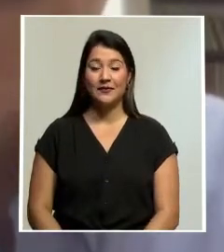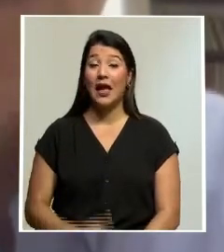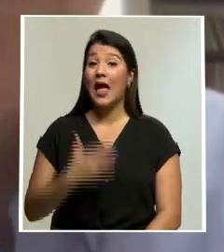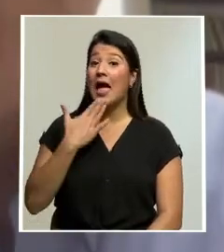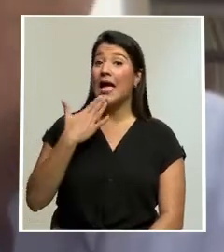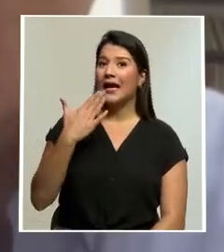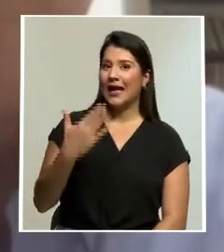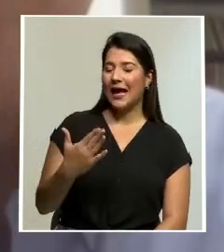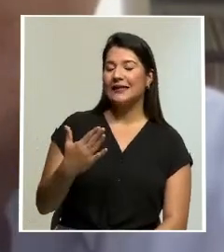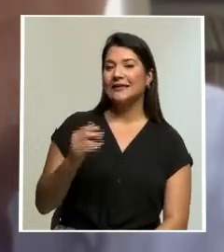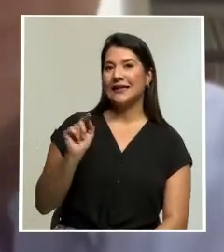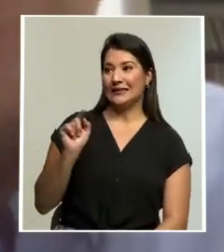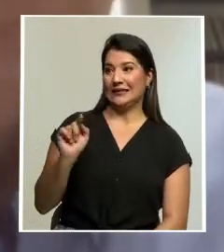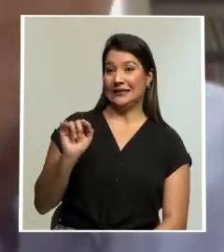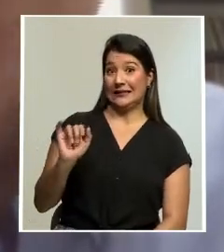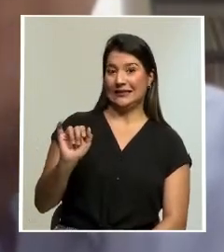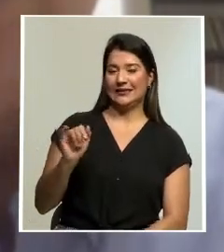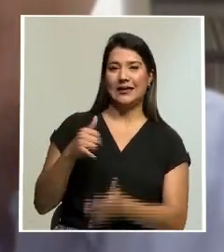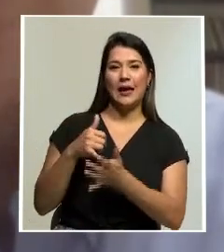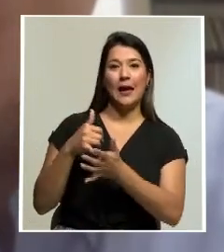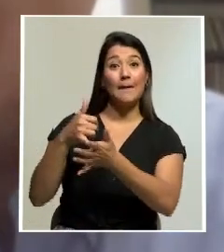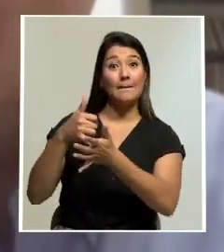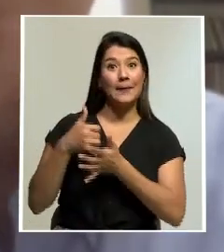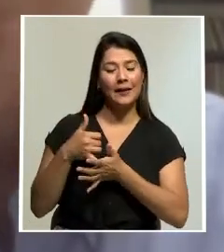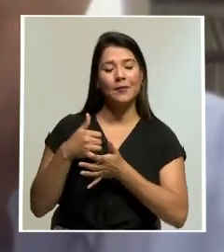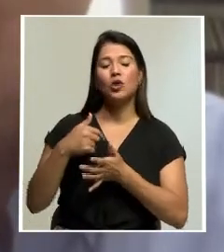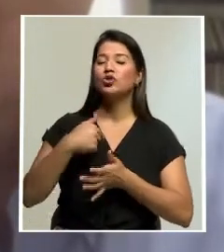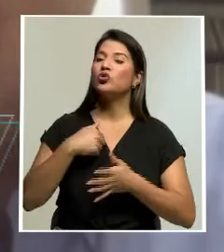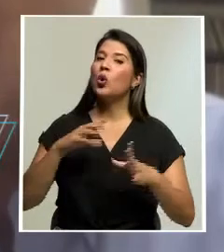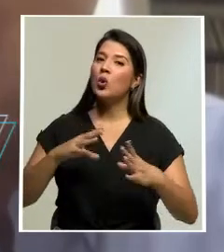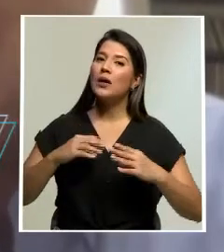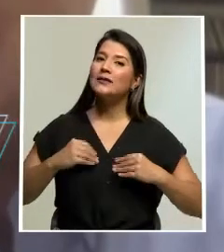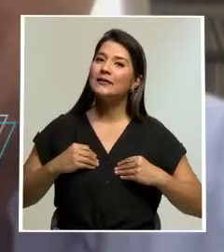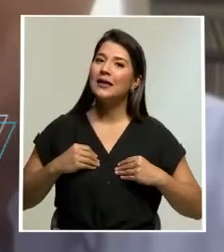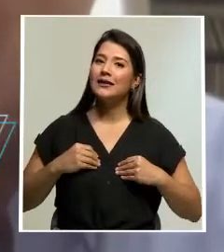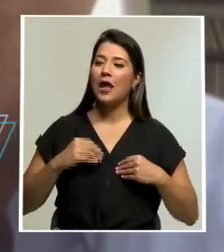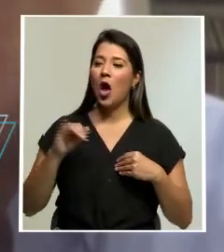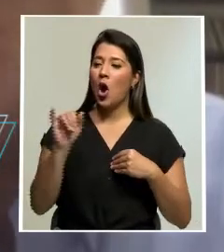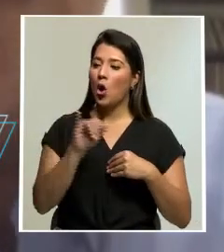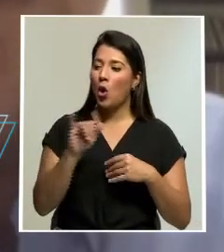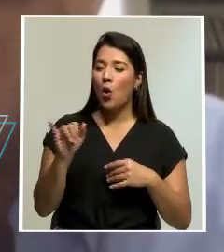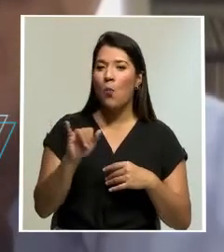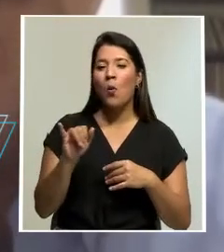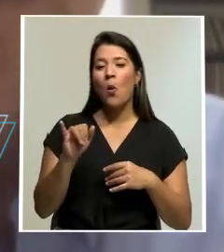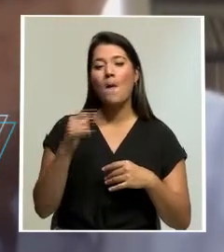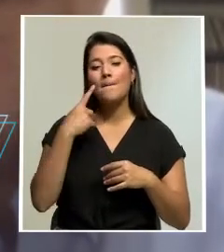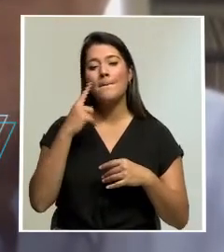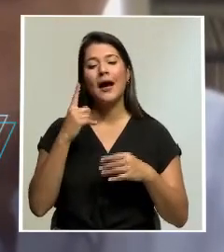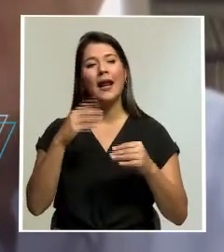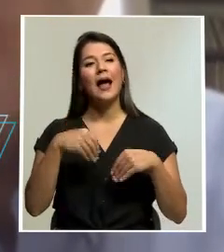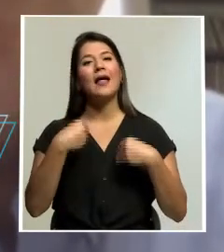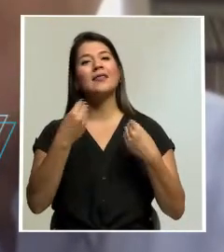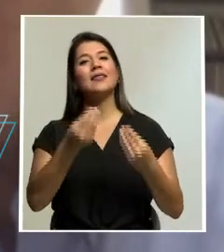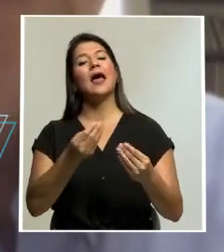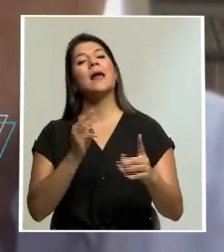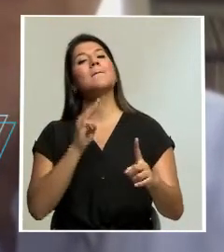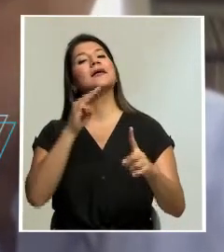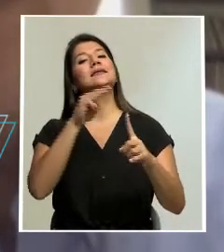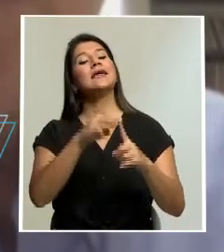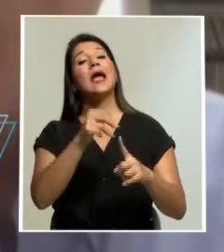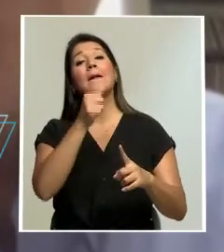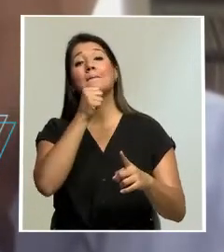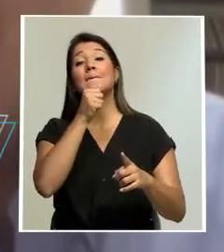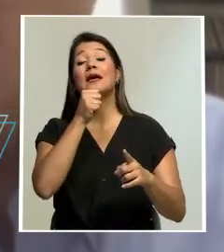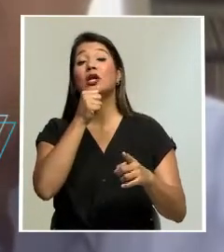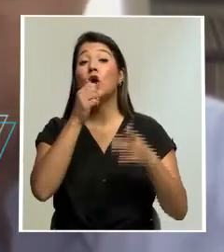Gracias a este premio, yo he dicho que lo recibo como portavoz de un mensaje al periodismo independiente de